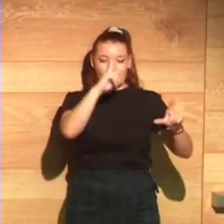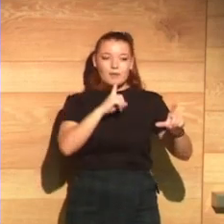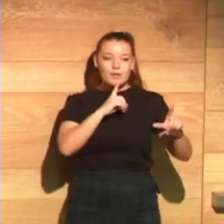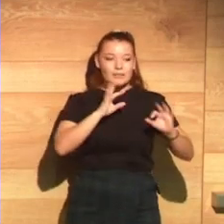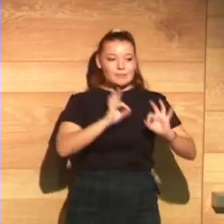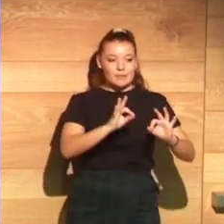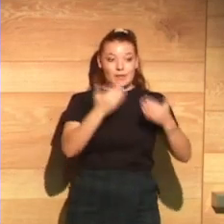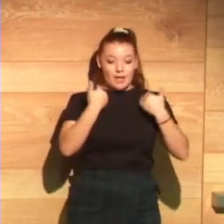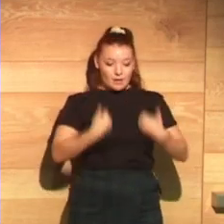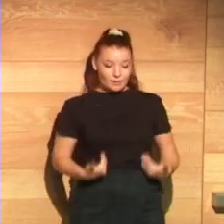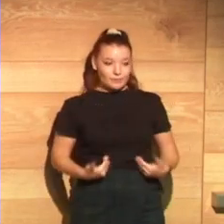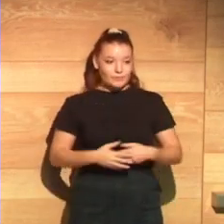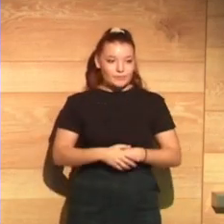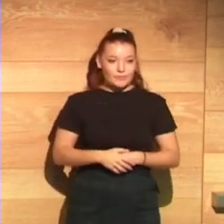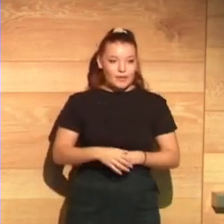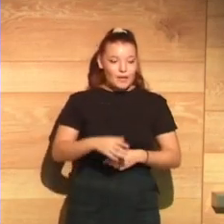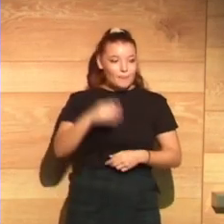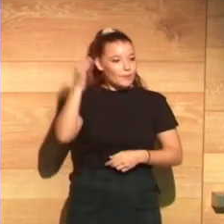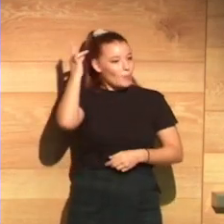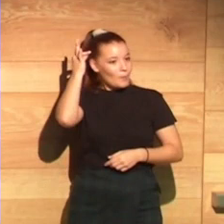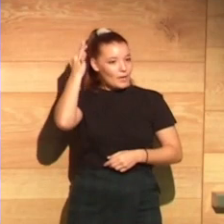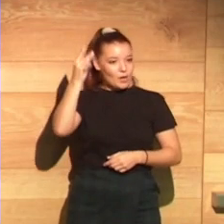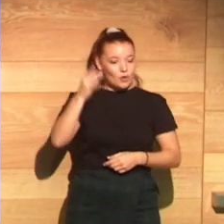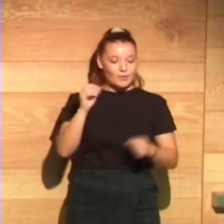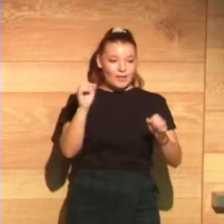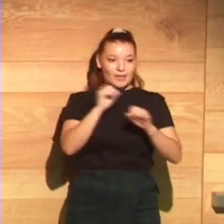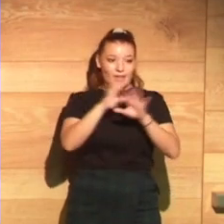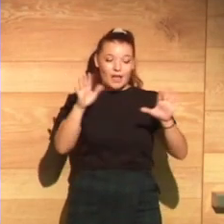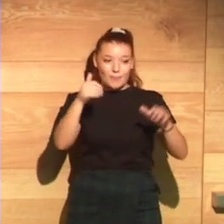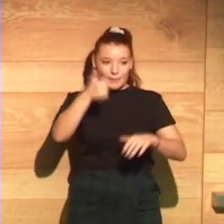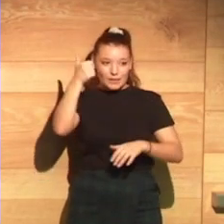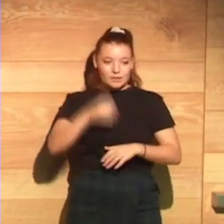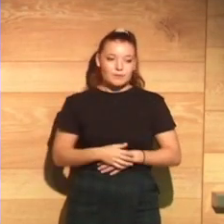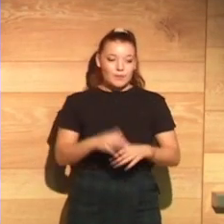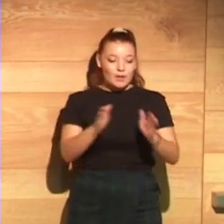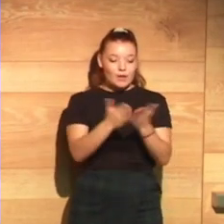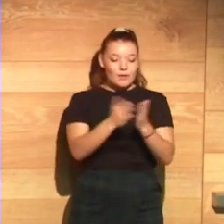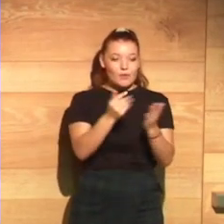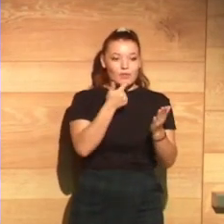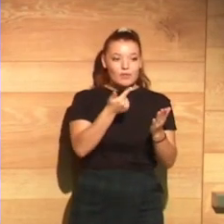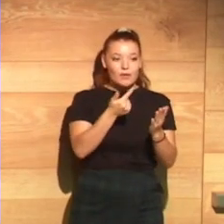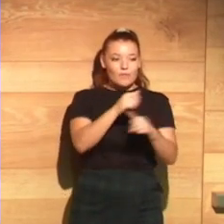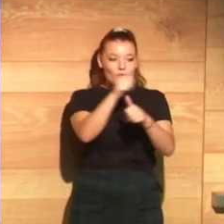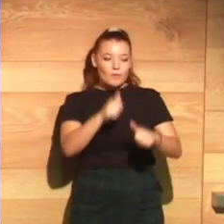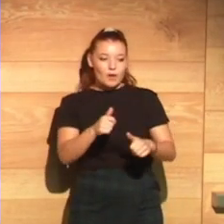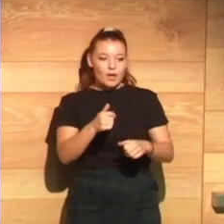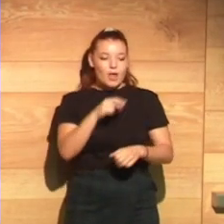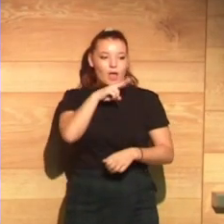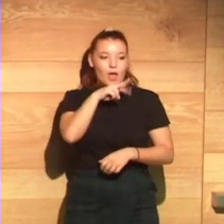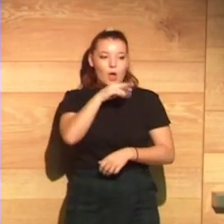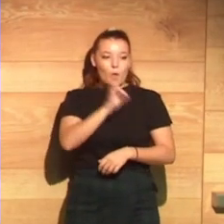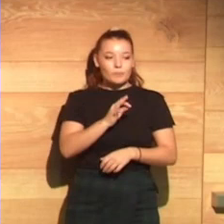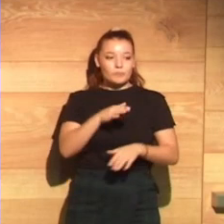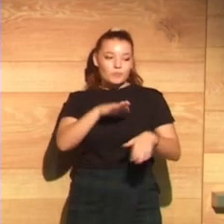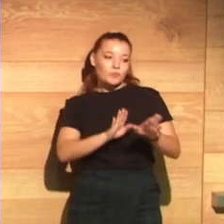hecha a sí misma, que era, cada vez se ponía el pelo más claro, en el libro aparece de dónde saca la forma de hablar y de andar, porque